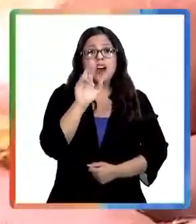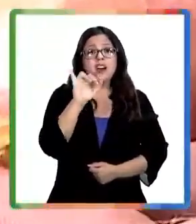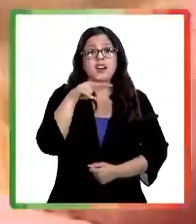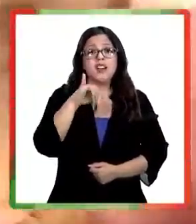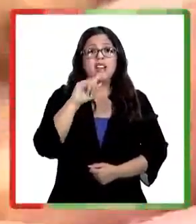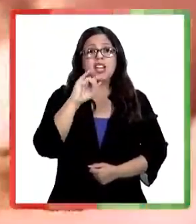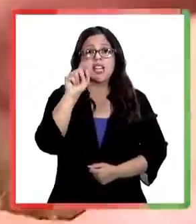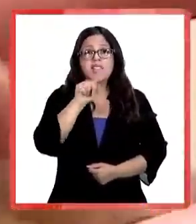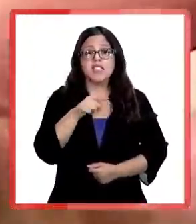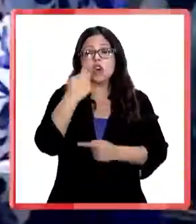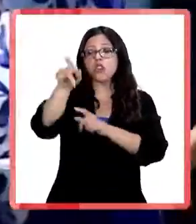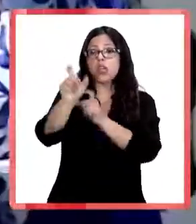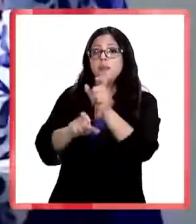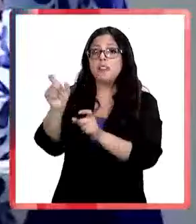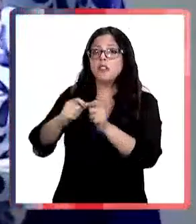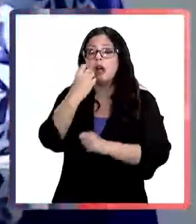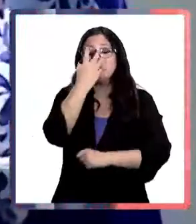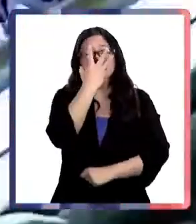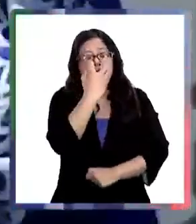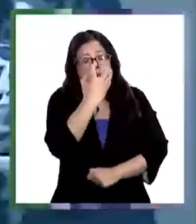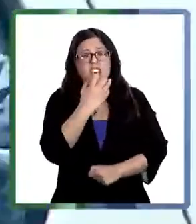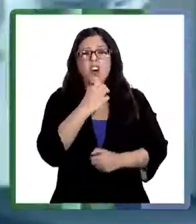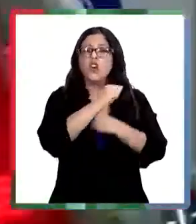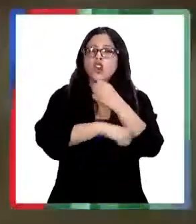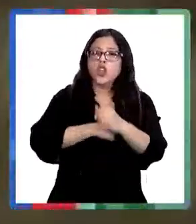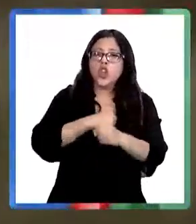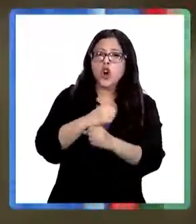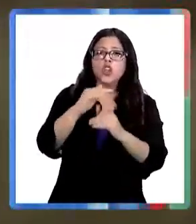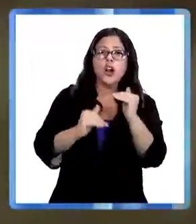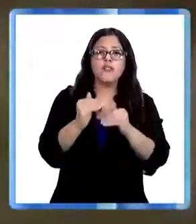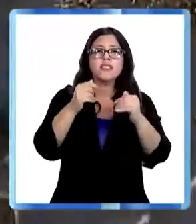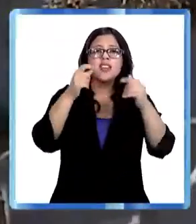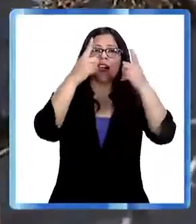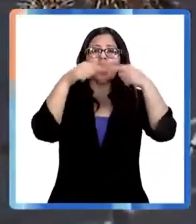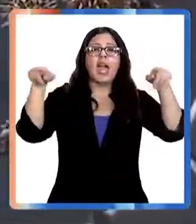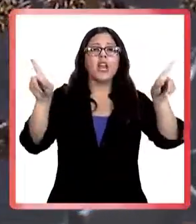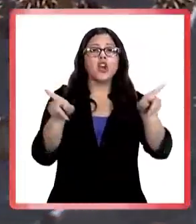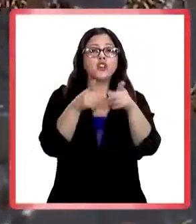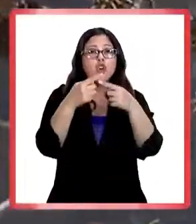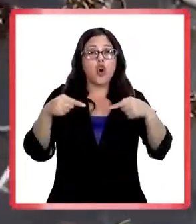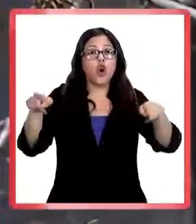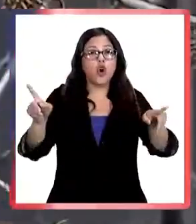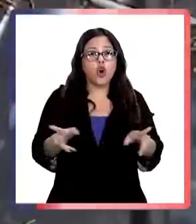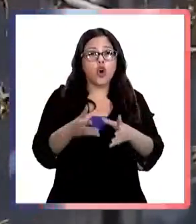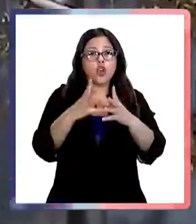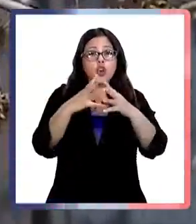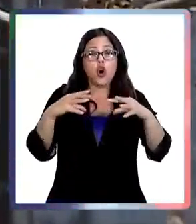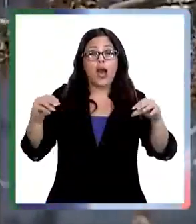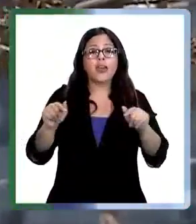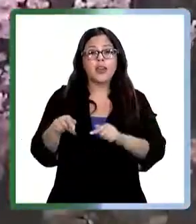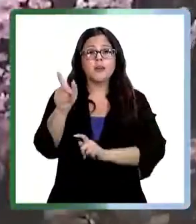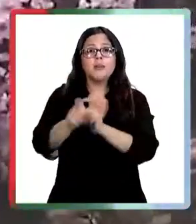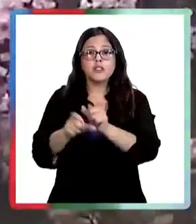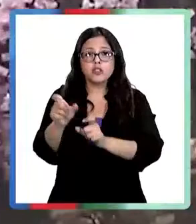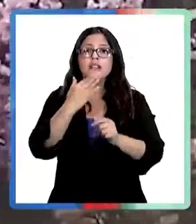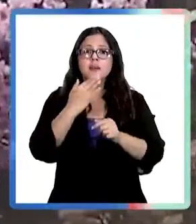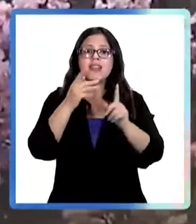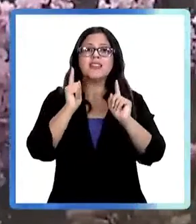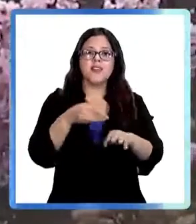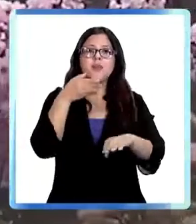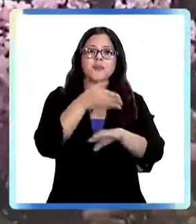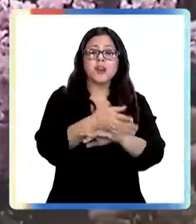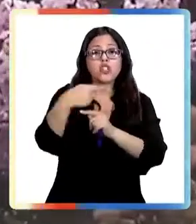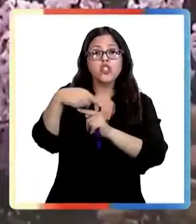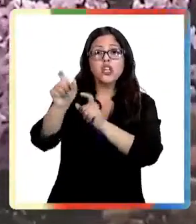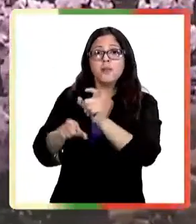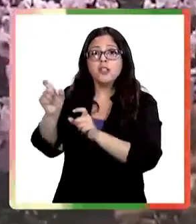que son alérgicos todo el año, que también tienen una recaída en otoño con distintos factores ambientales, esos pacientes también se tienen que tratar en